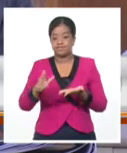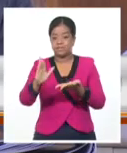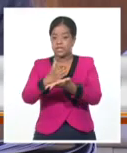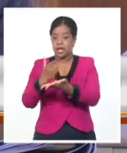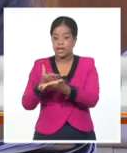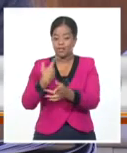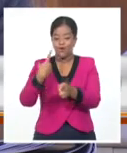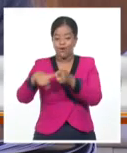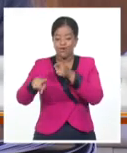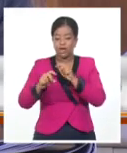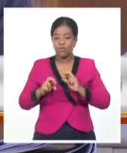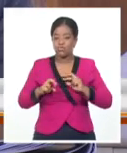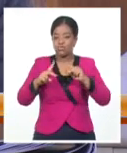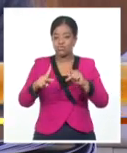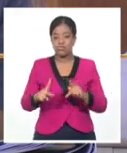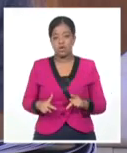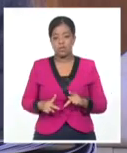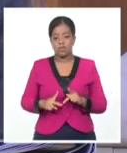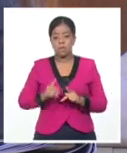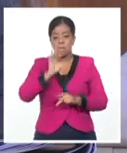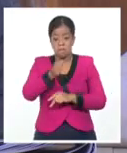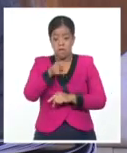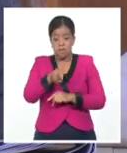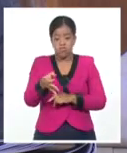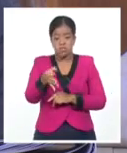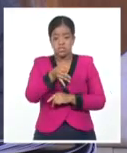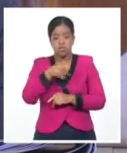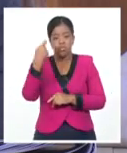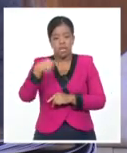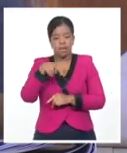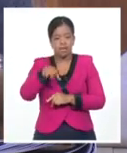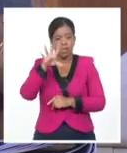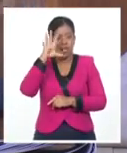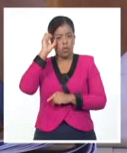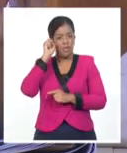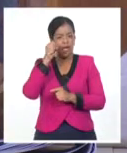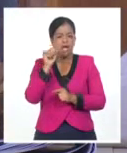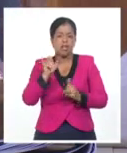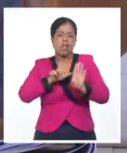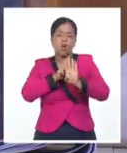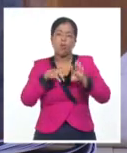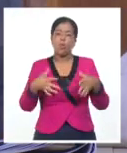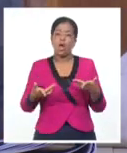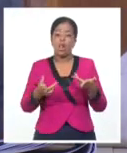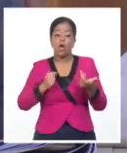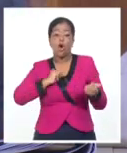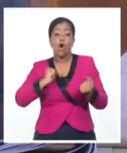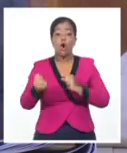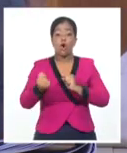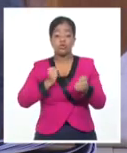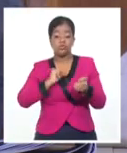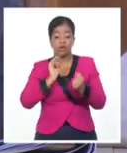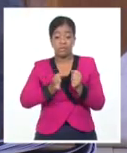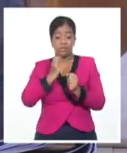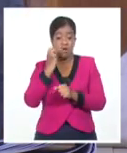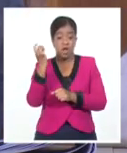municipio no se detecte que están surgiendo nuevas ilegalidades. Y entonces en el control que venga del propio Instituto